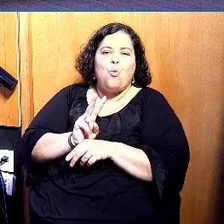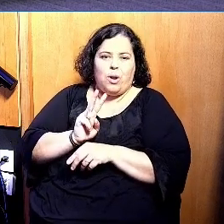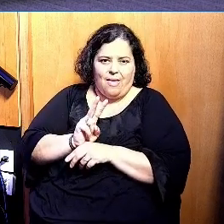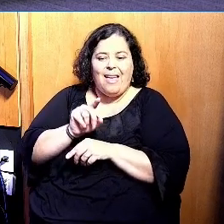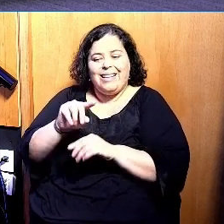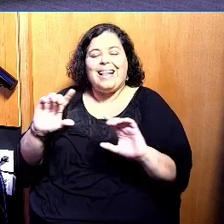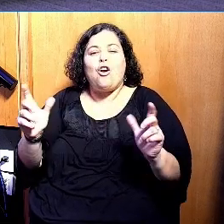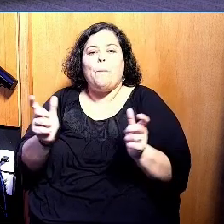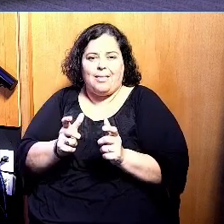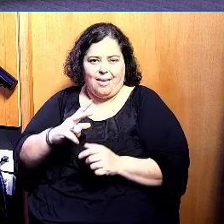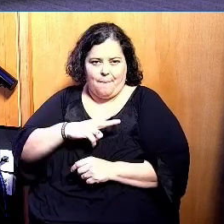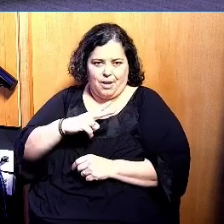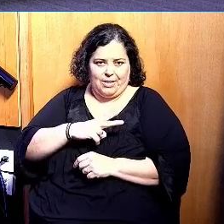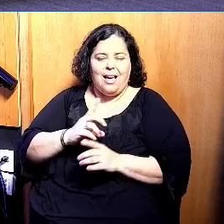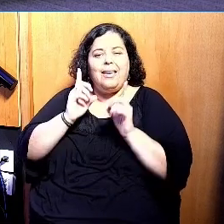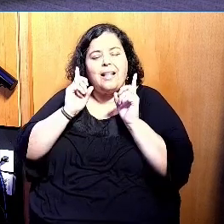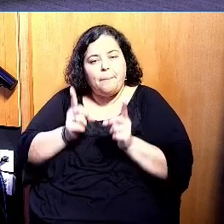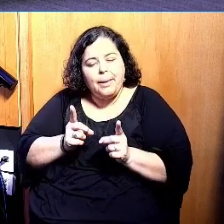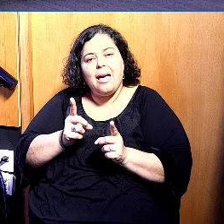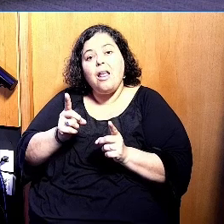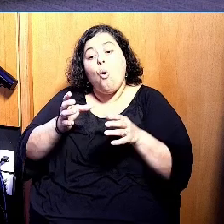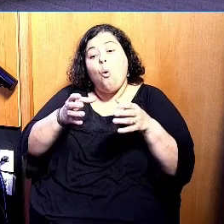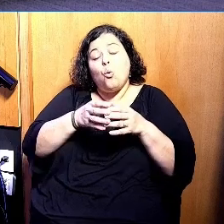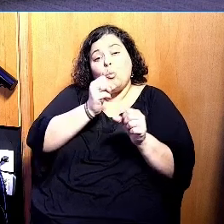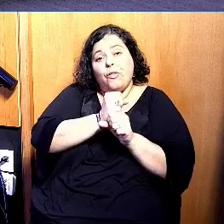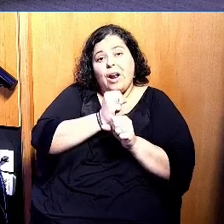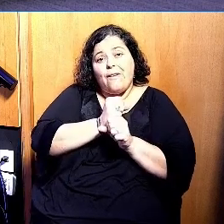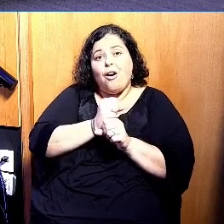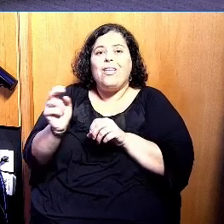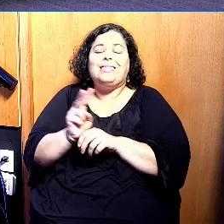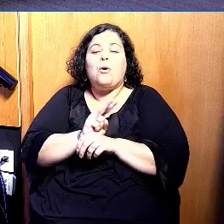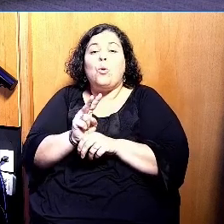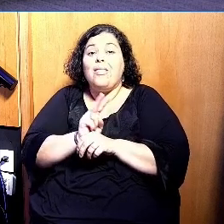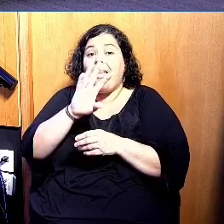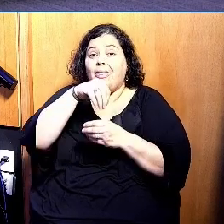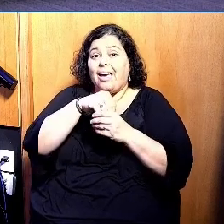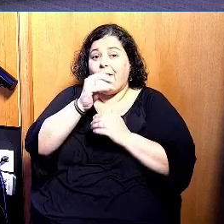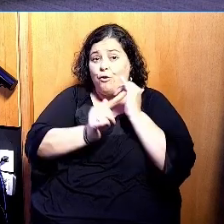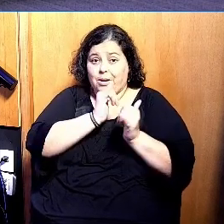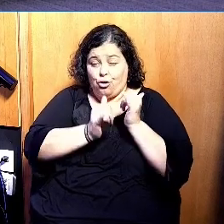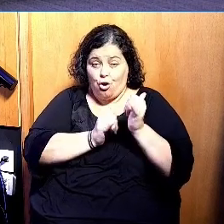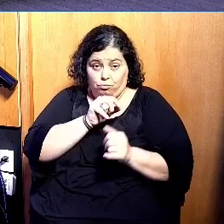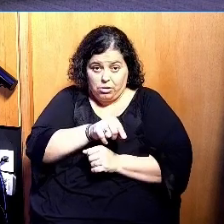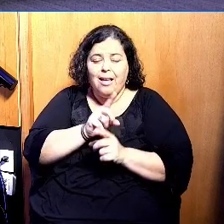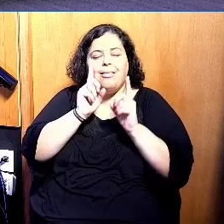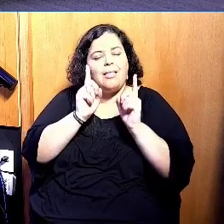de privacidad, y por otro lado también hay un grupo de trabajo de seguridad de la información que también está constantemente